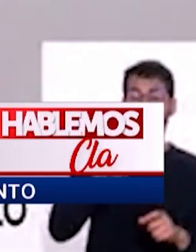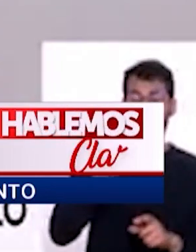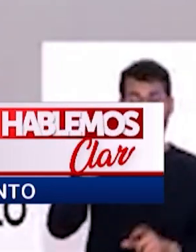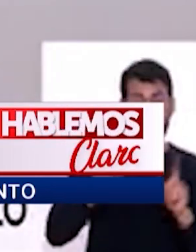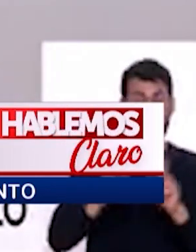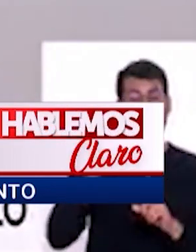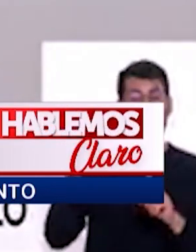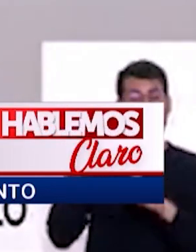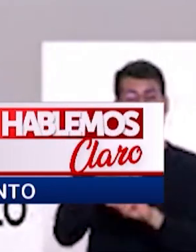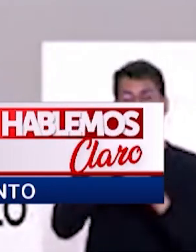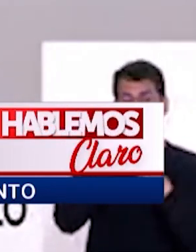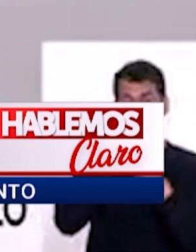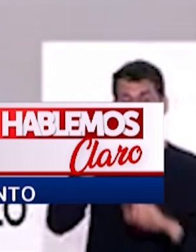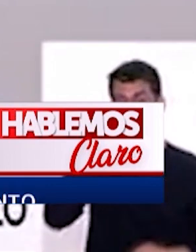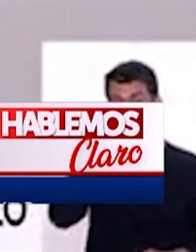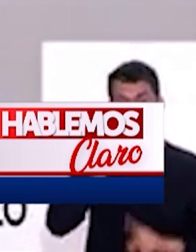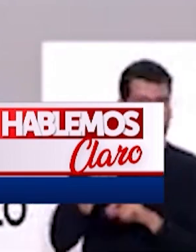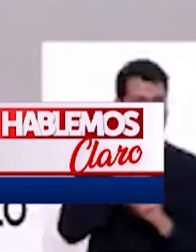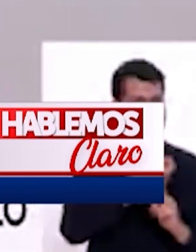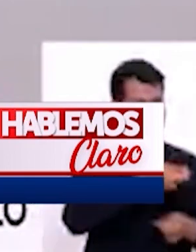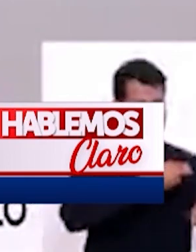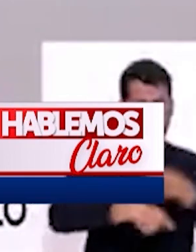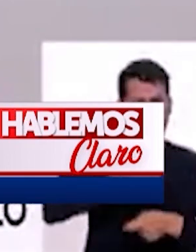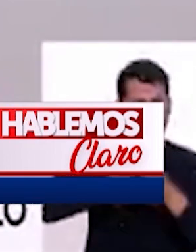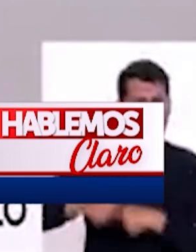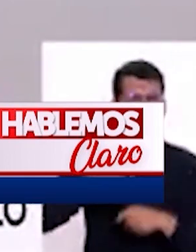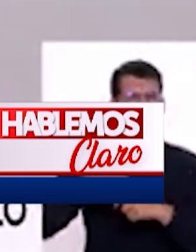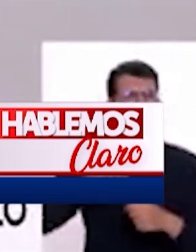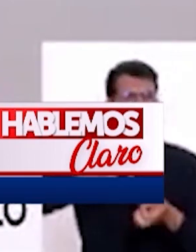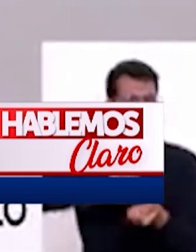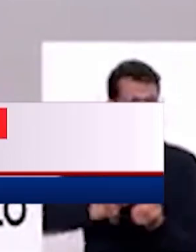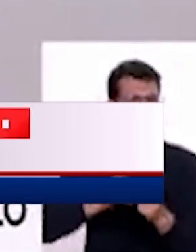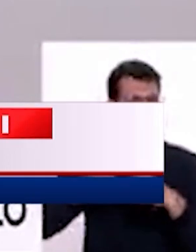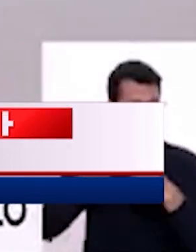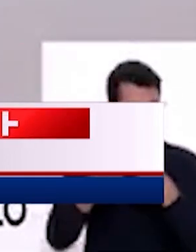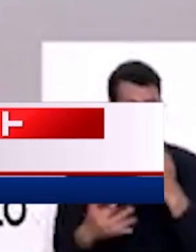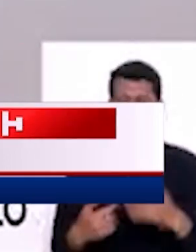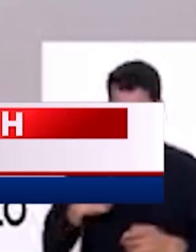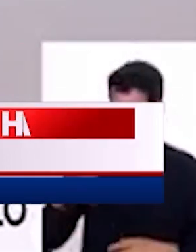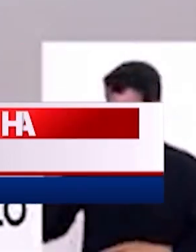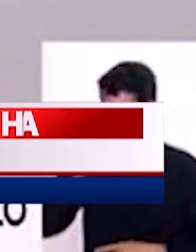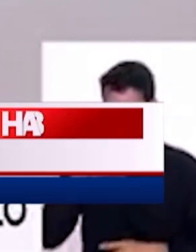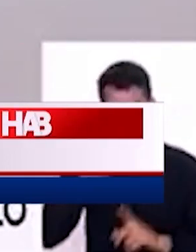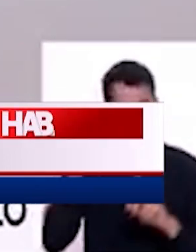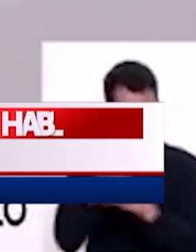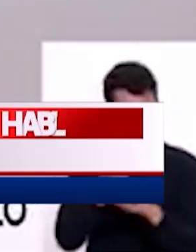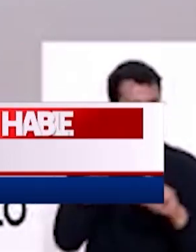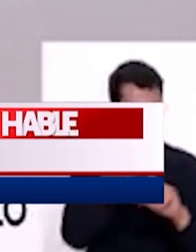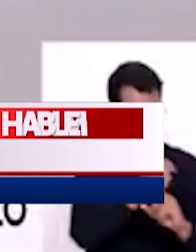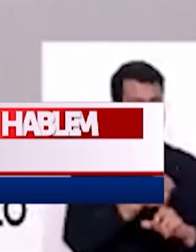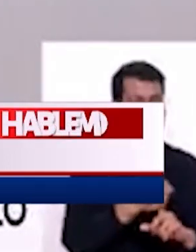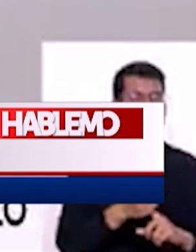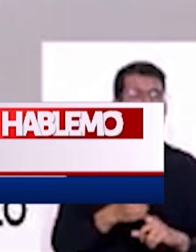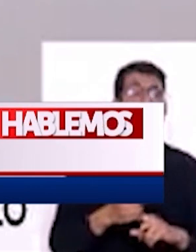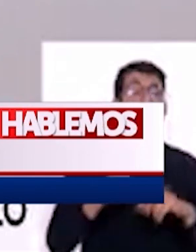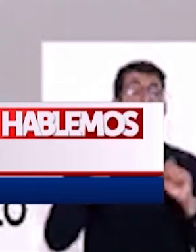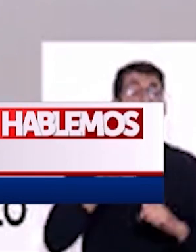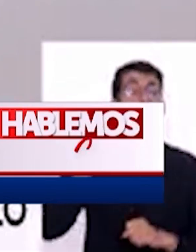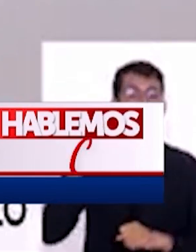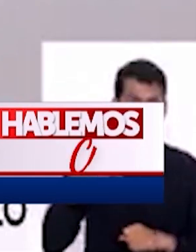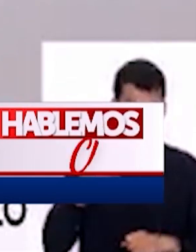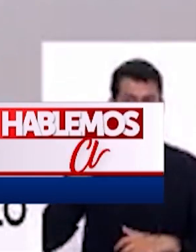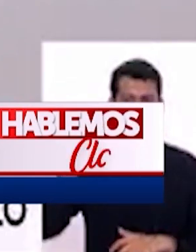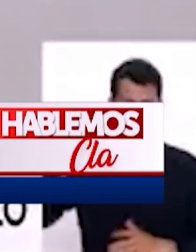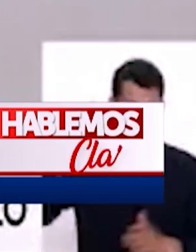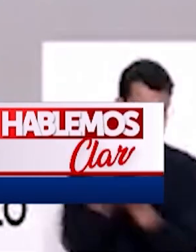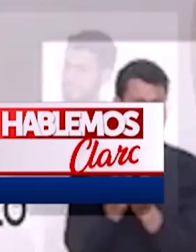personas. Estamos detrás de ellos y los vamos a capturar y seguramente pronto se aplicará la pena que